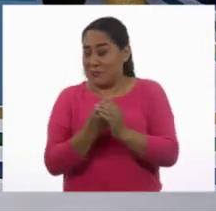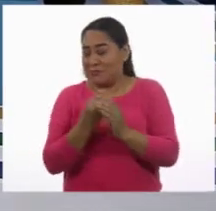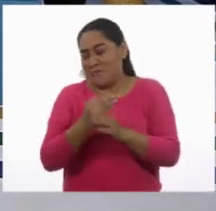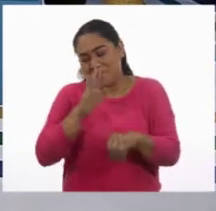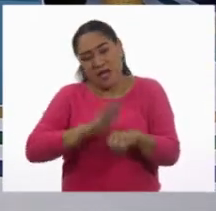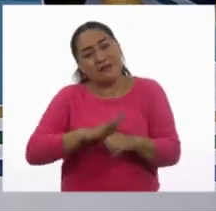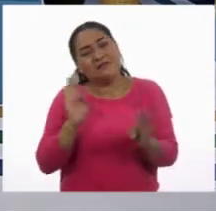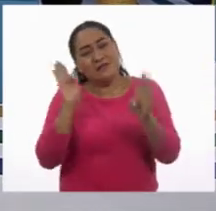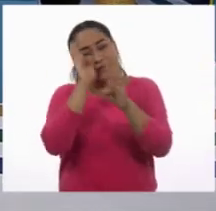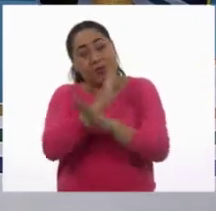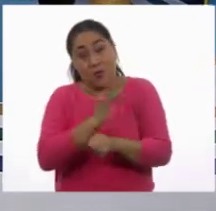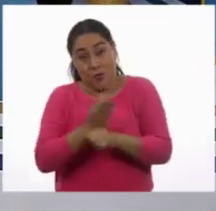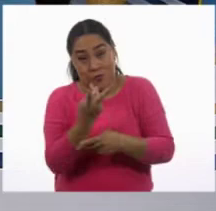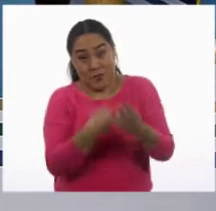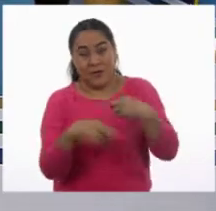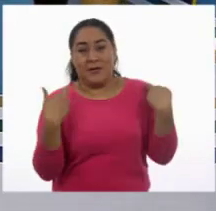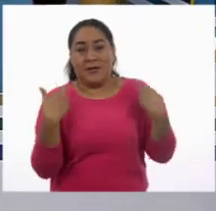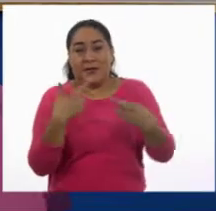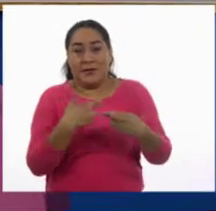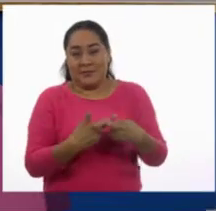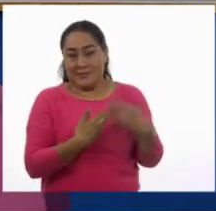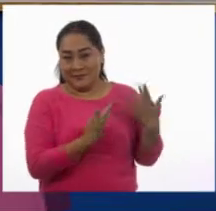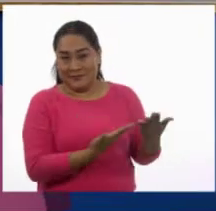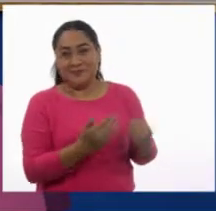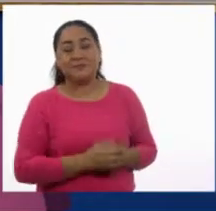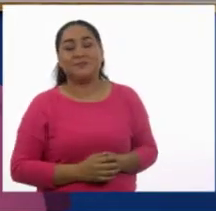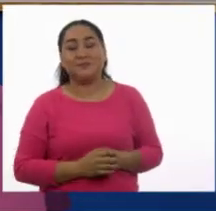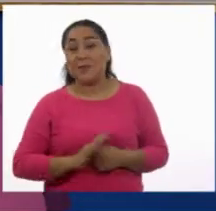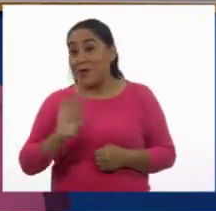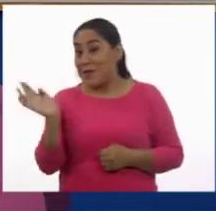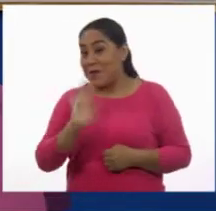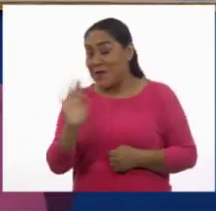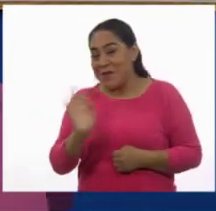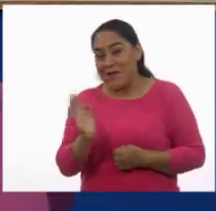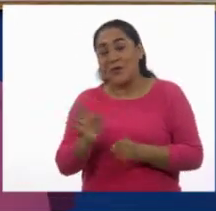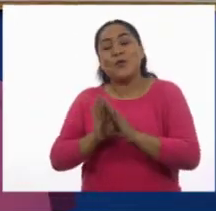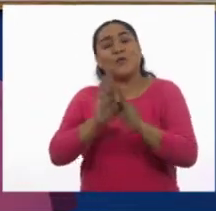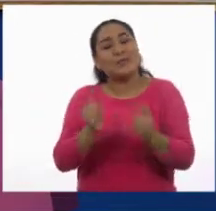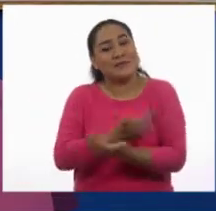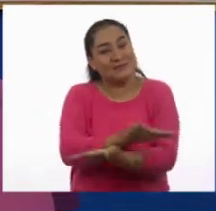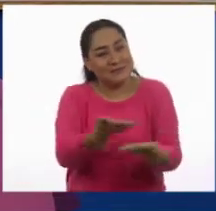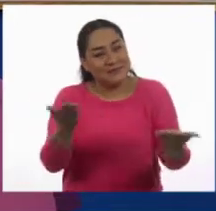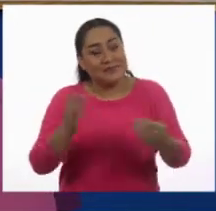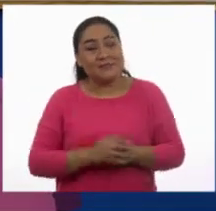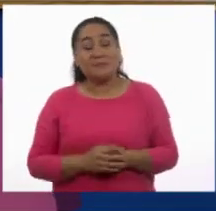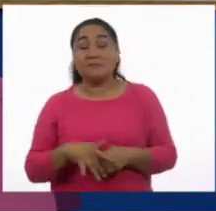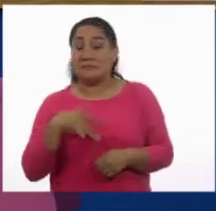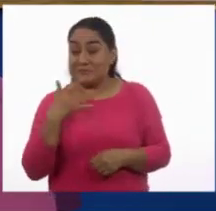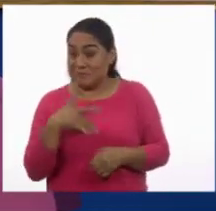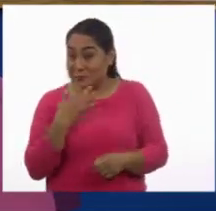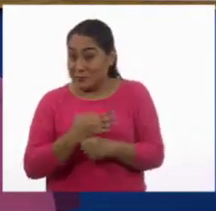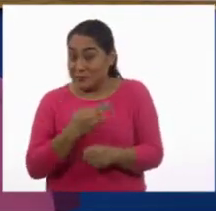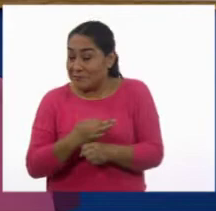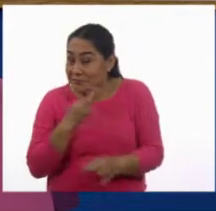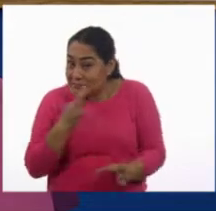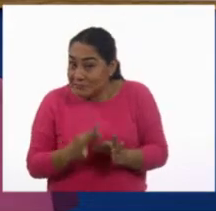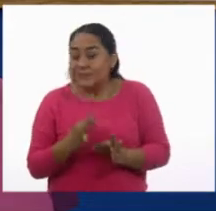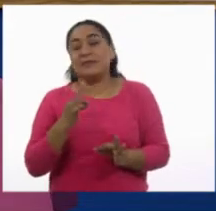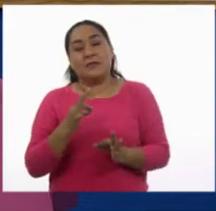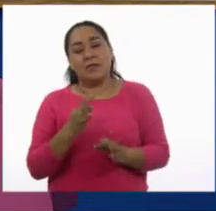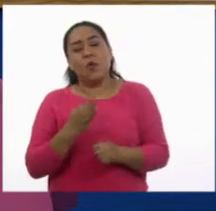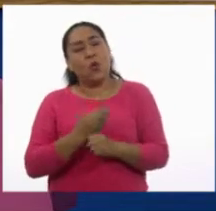me acompaña la maestra Gaby Silva. Bienvenida. Hola, María. Hola, chicos, ¿cómo están? ¿Listos para seguir viendo